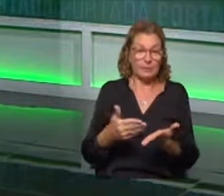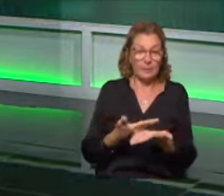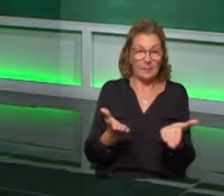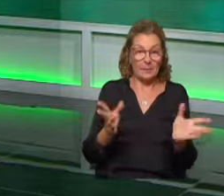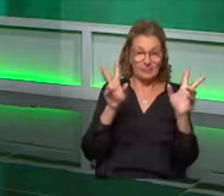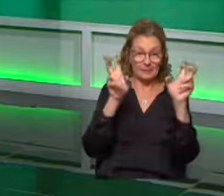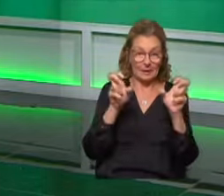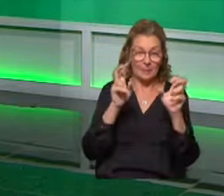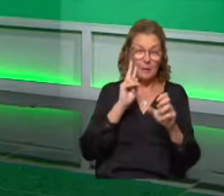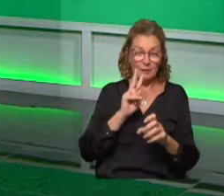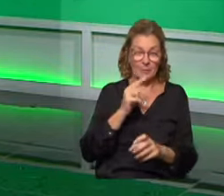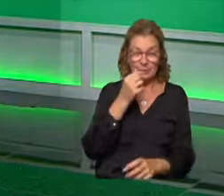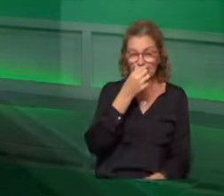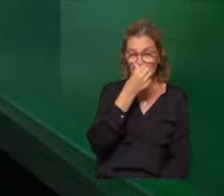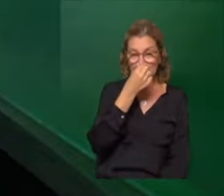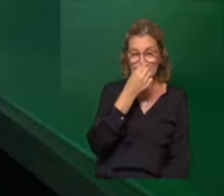siempre. Repasamos los titulares.